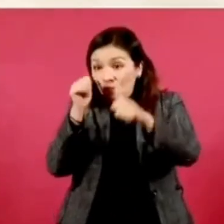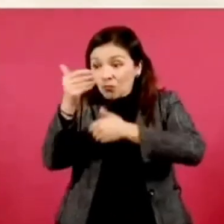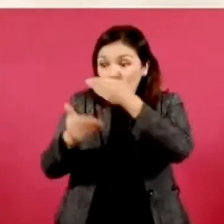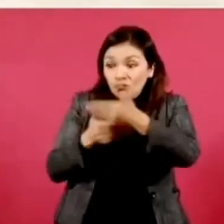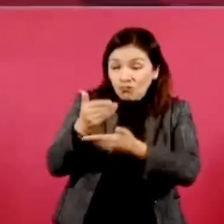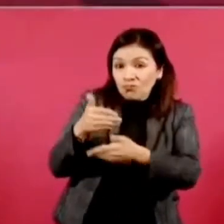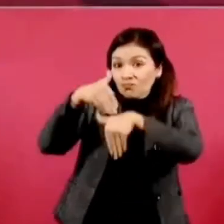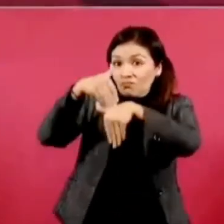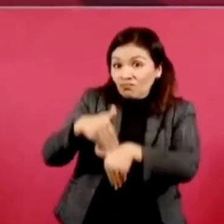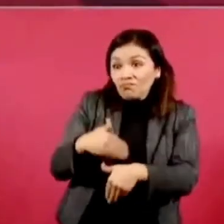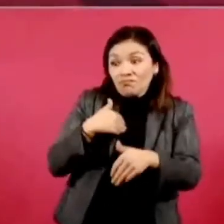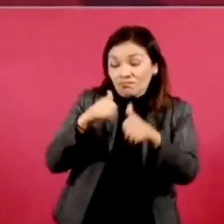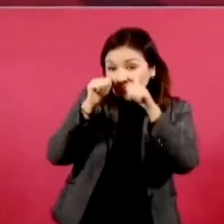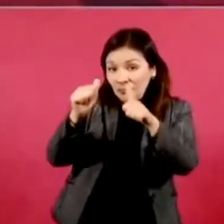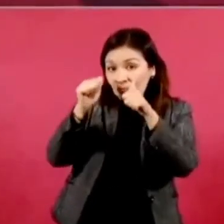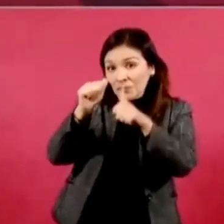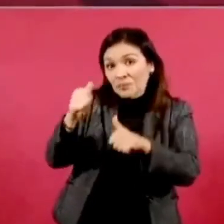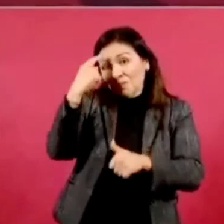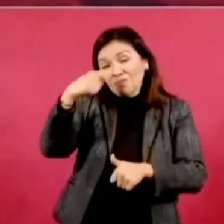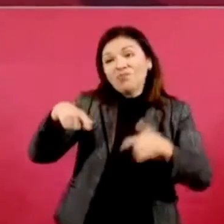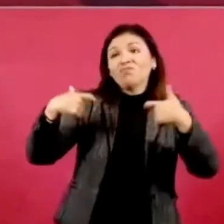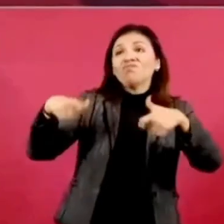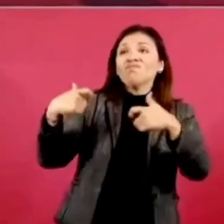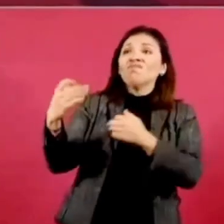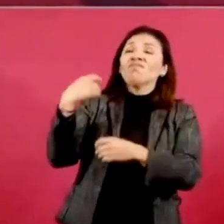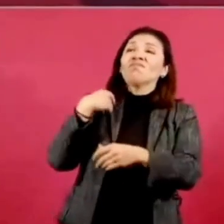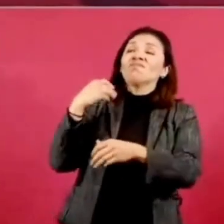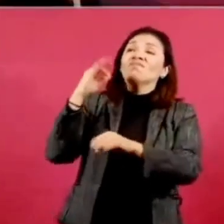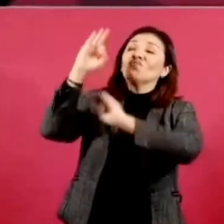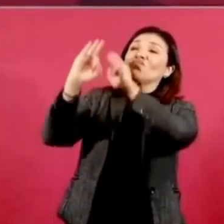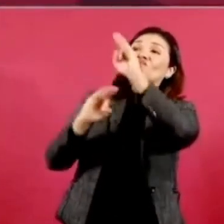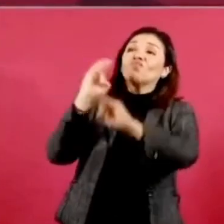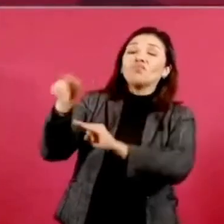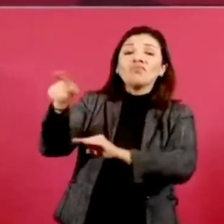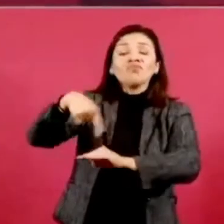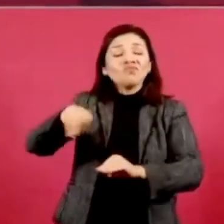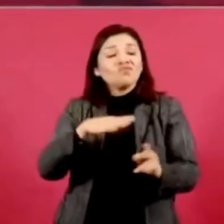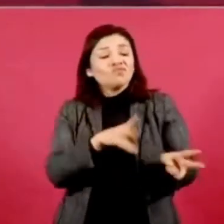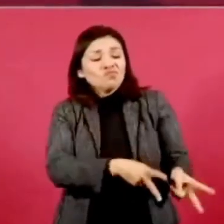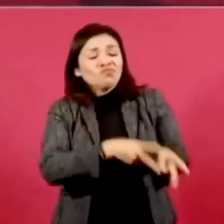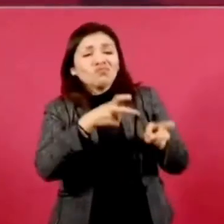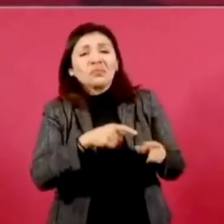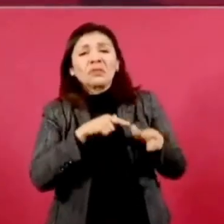prestados a la oligarquía para saquear a México,